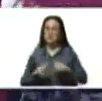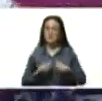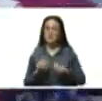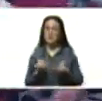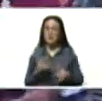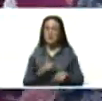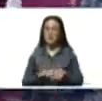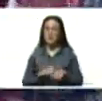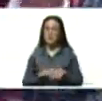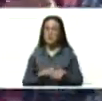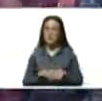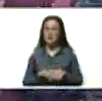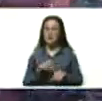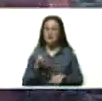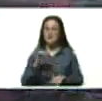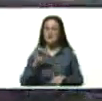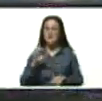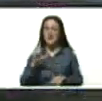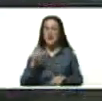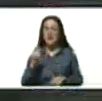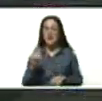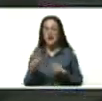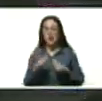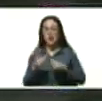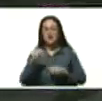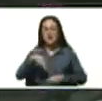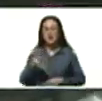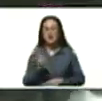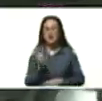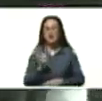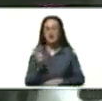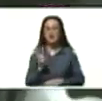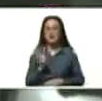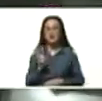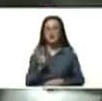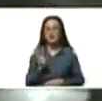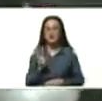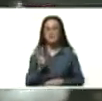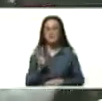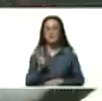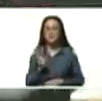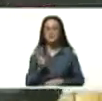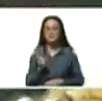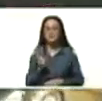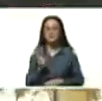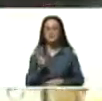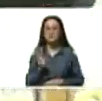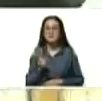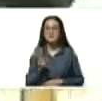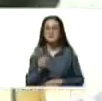haciendo las bielas aquí en Venezuela. Tenemos el resto de los elementos hechos en Venezuela. Tenemos ese detalle con la biela,